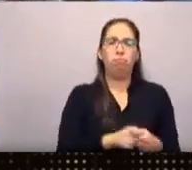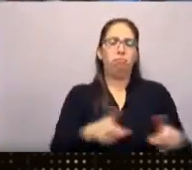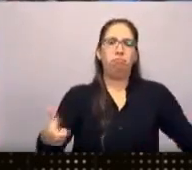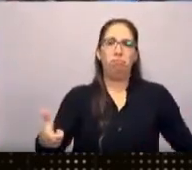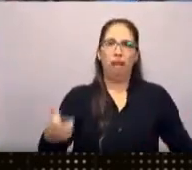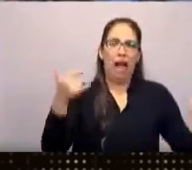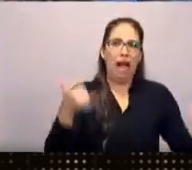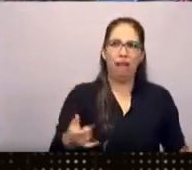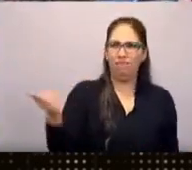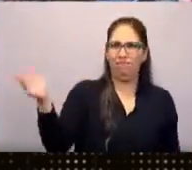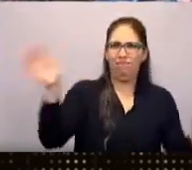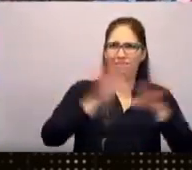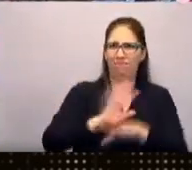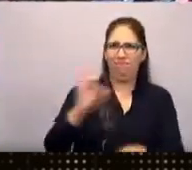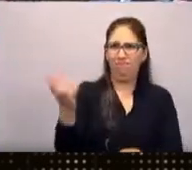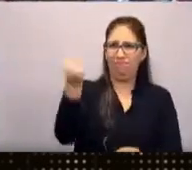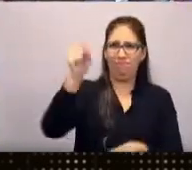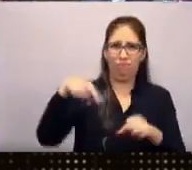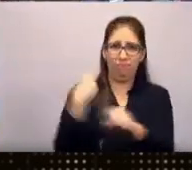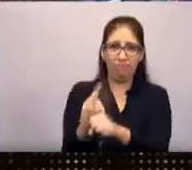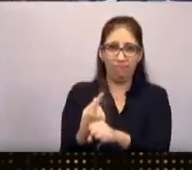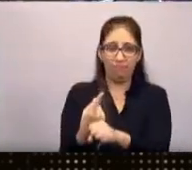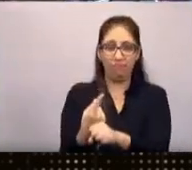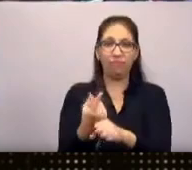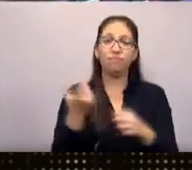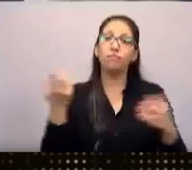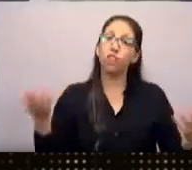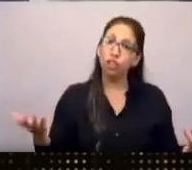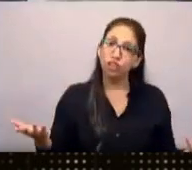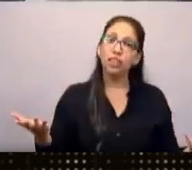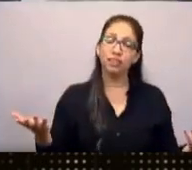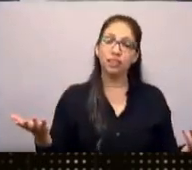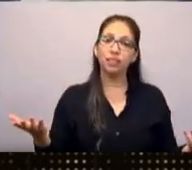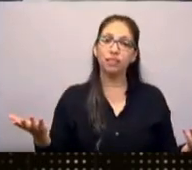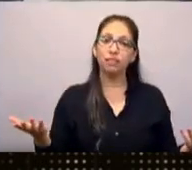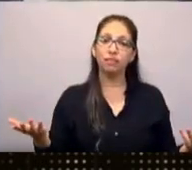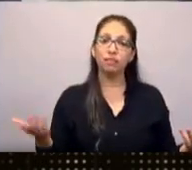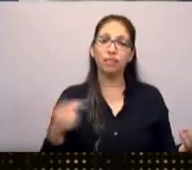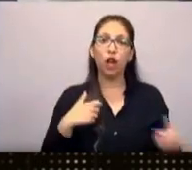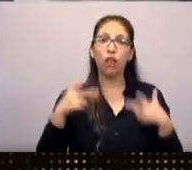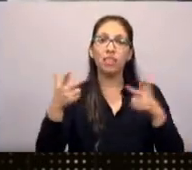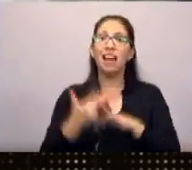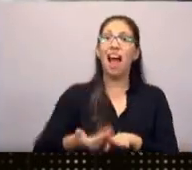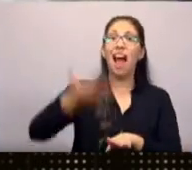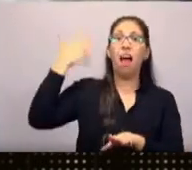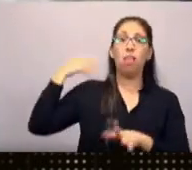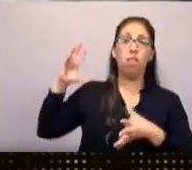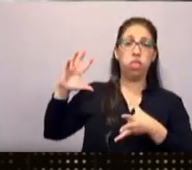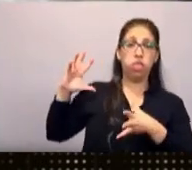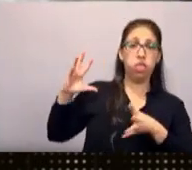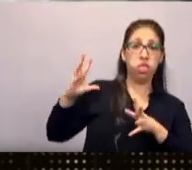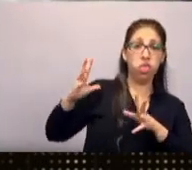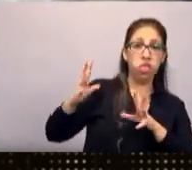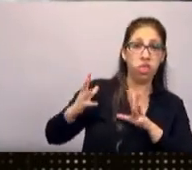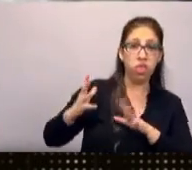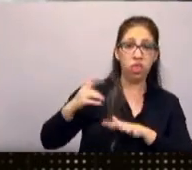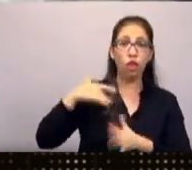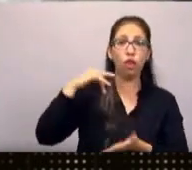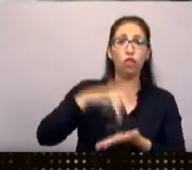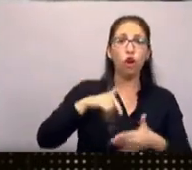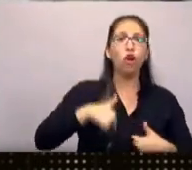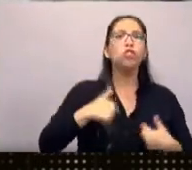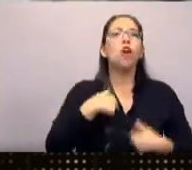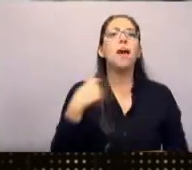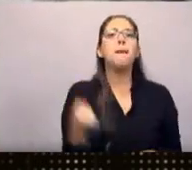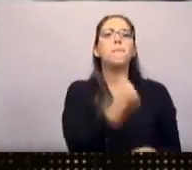por eso por eso quiero decir que nos tocó venir de esa situación y porque es un día importante Por qué me